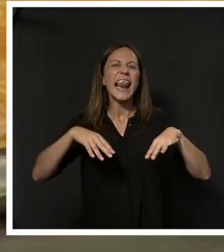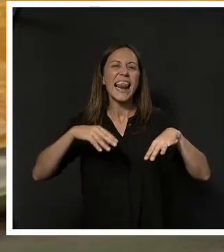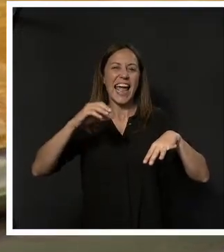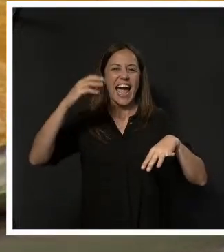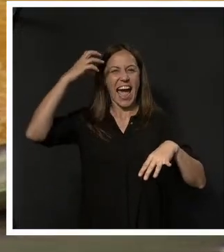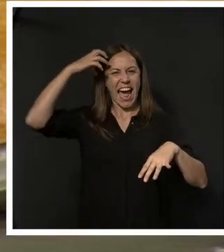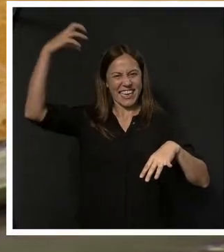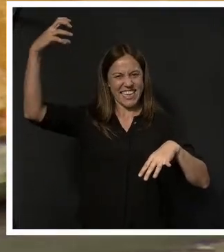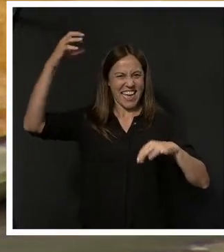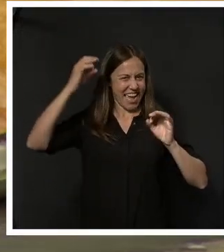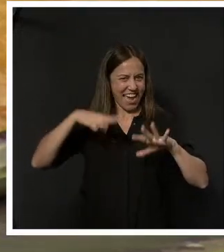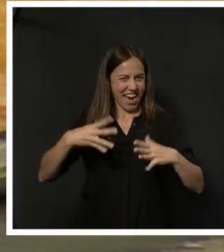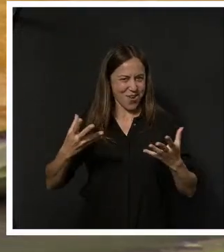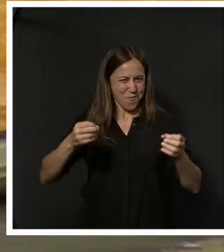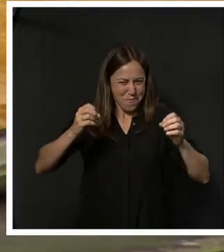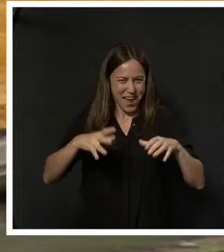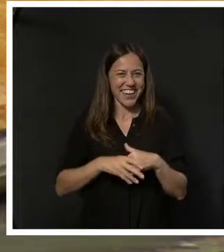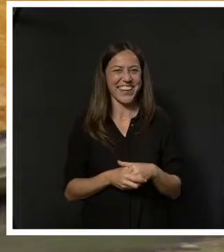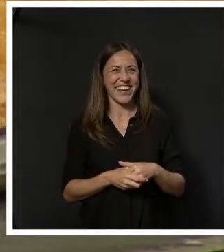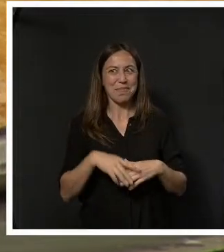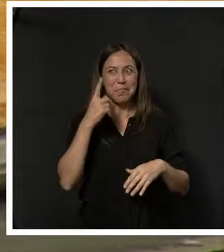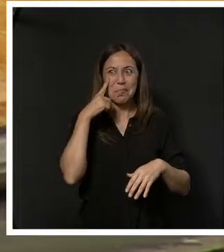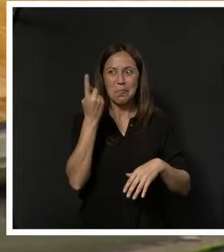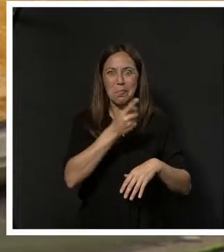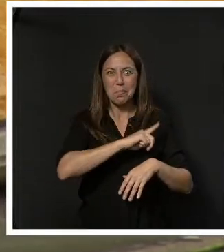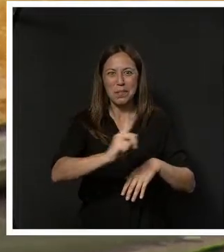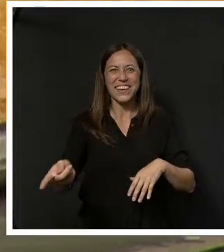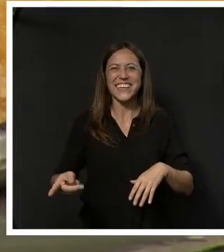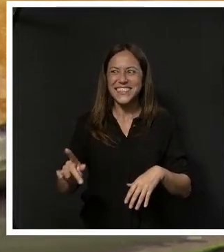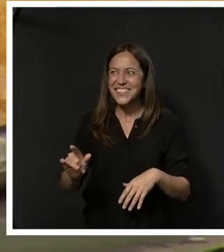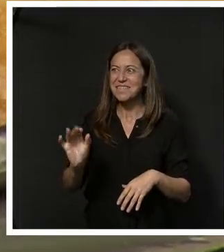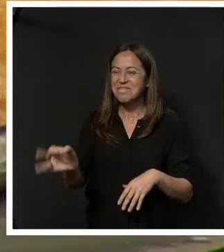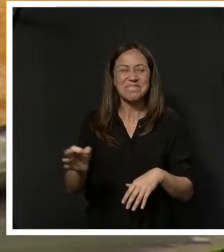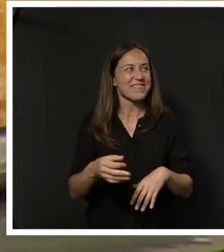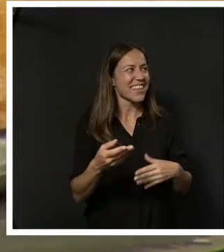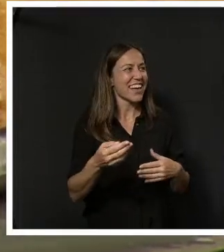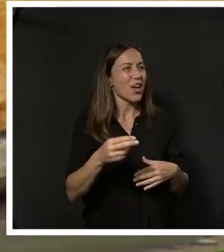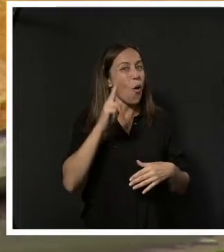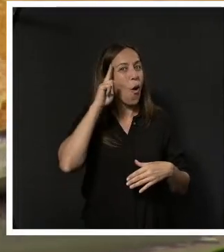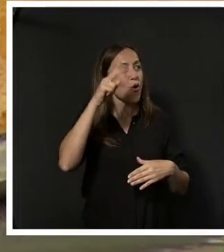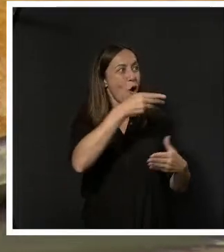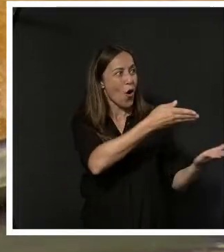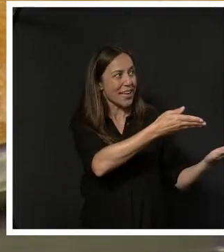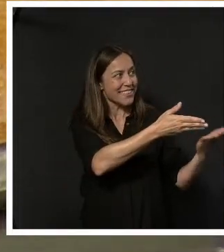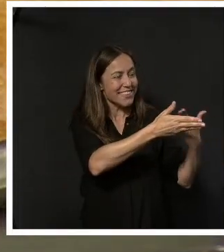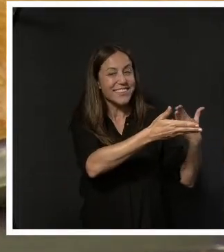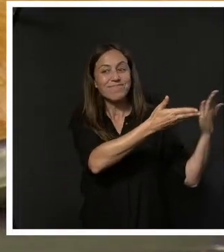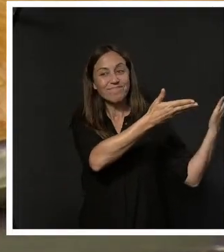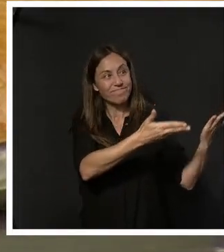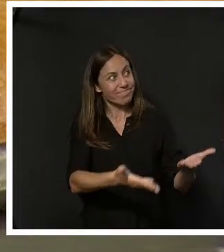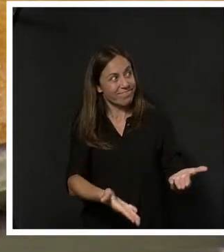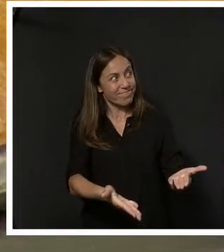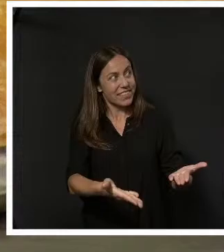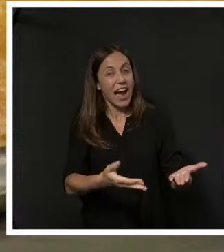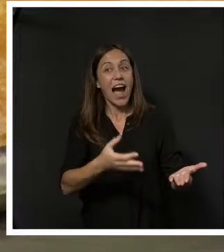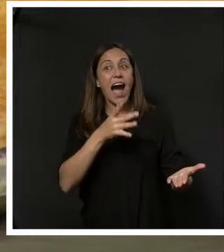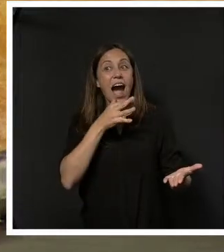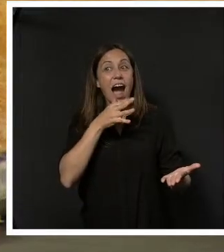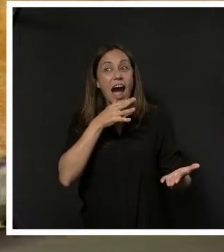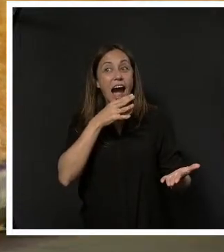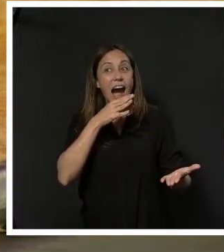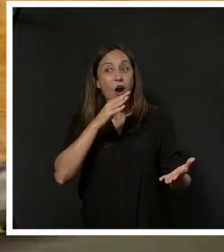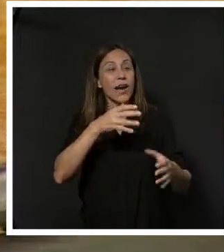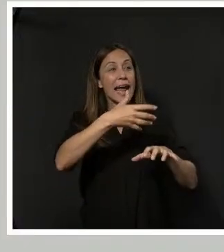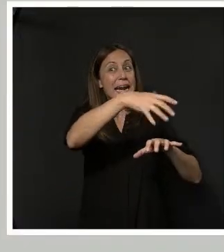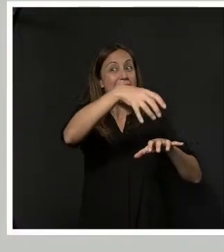Pues sí increíble pero pasos honores por favor es que Vais a repartir esta empanada